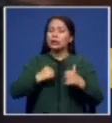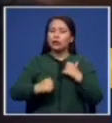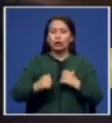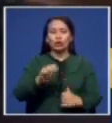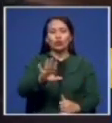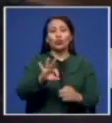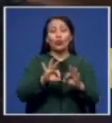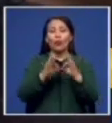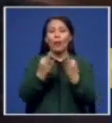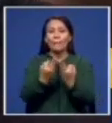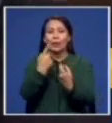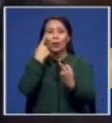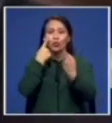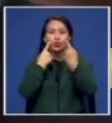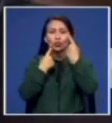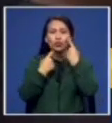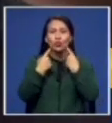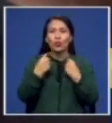a los familiares